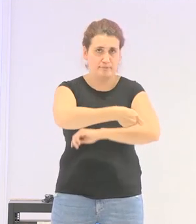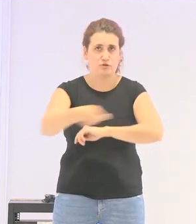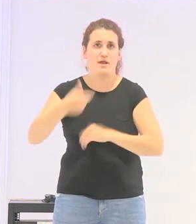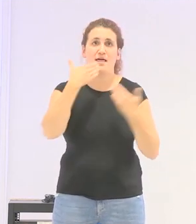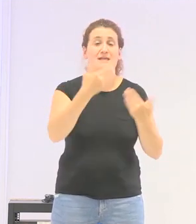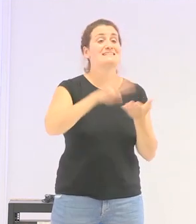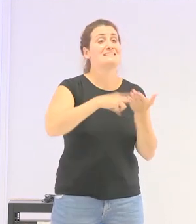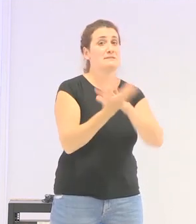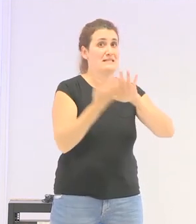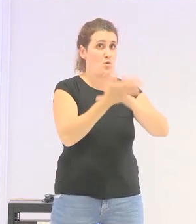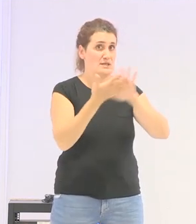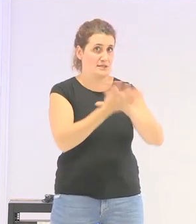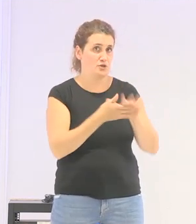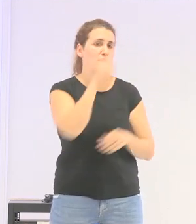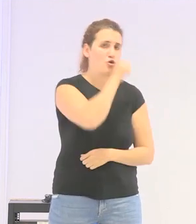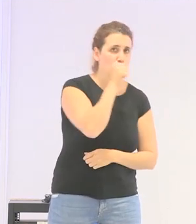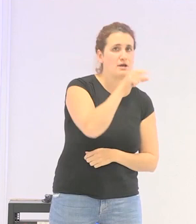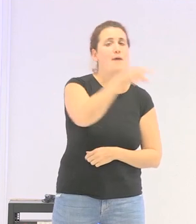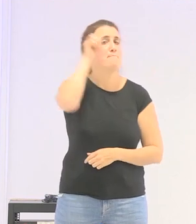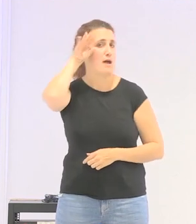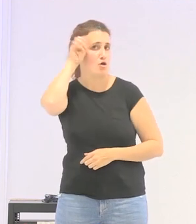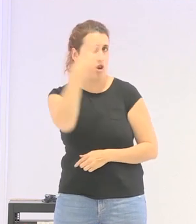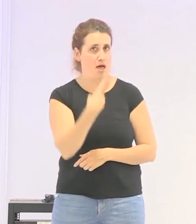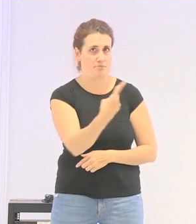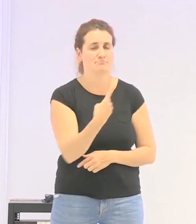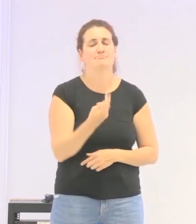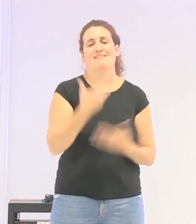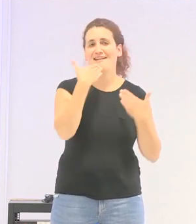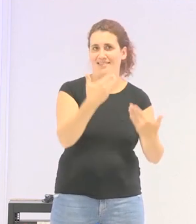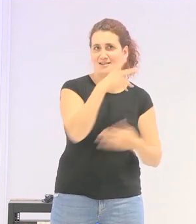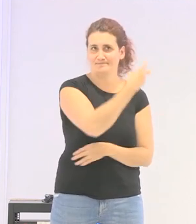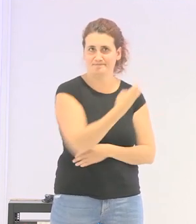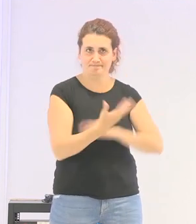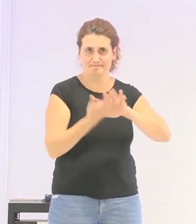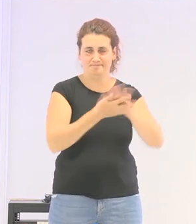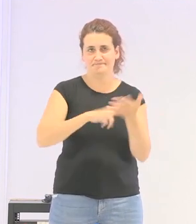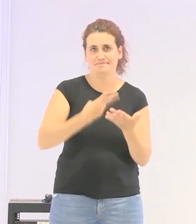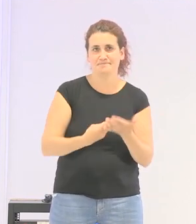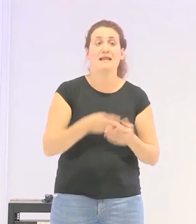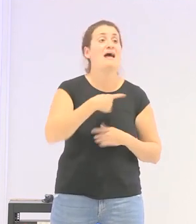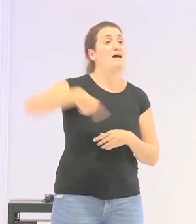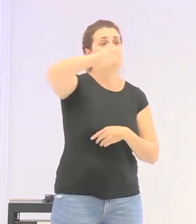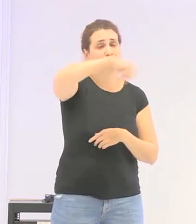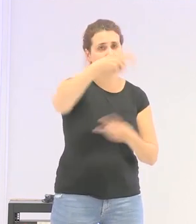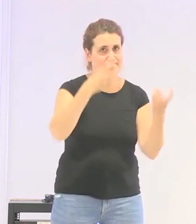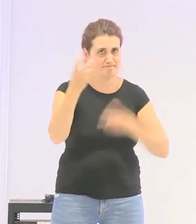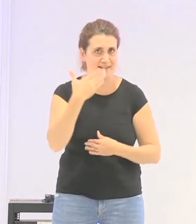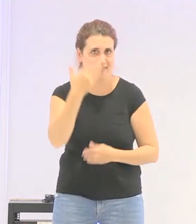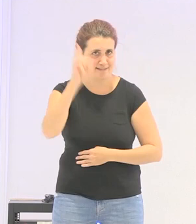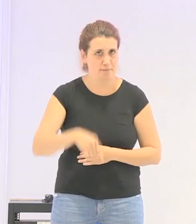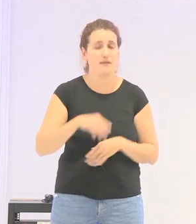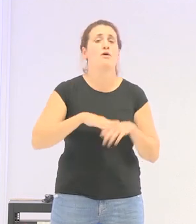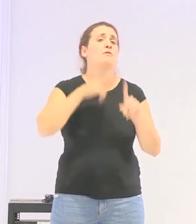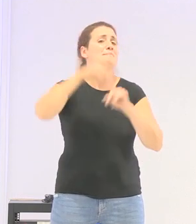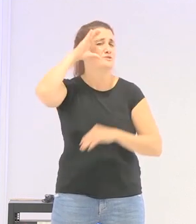intérpretes de signos, como no, a Rosa y Mariola, y a todas y a todos los que os habéis acercado hoy para escuchar